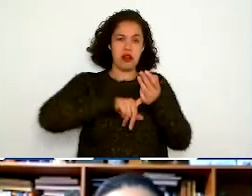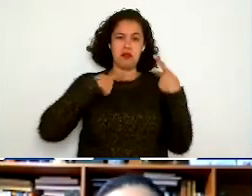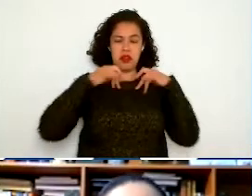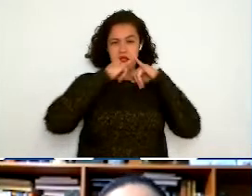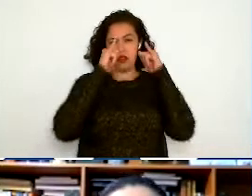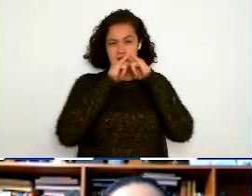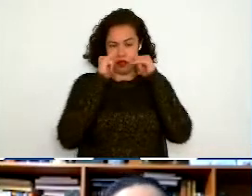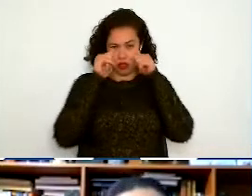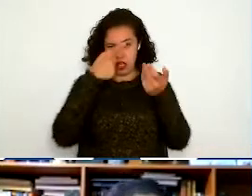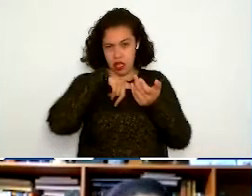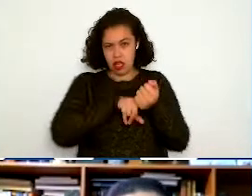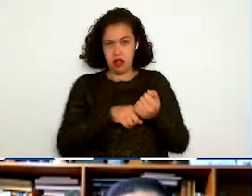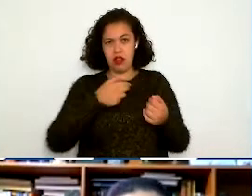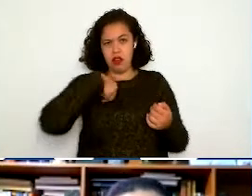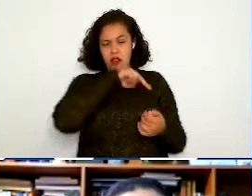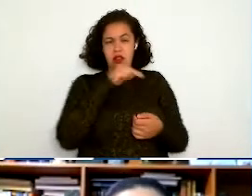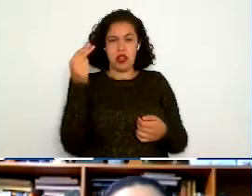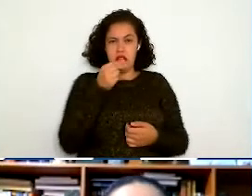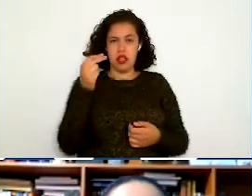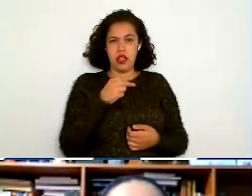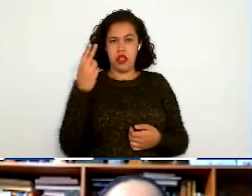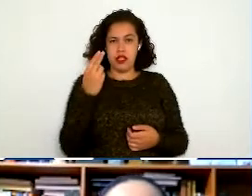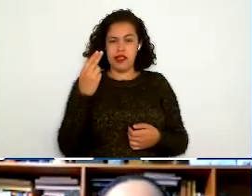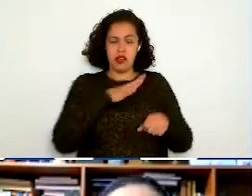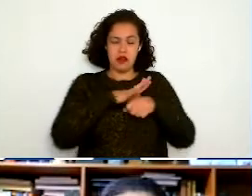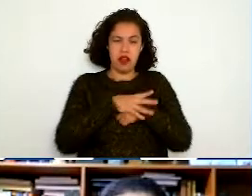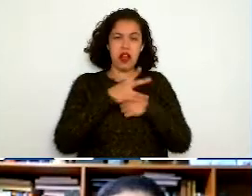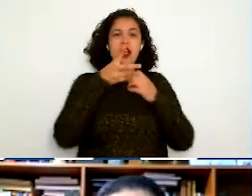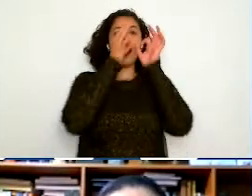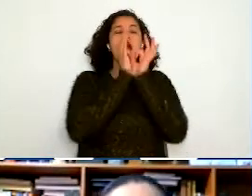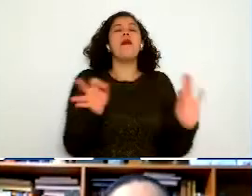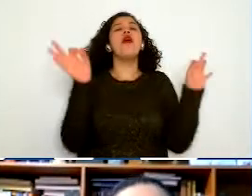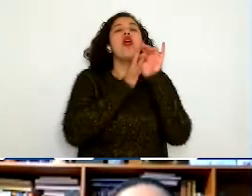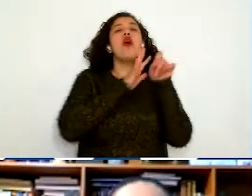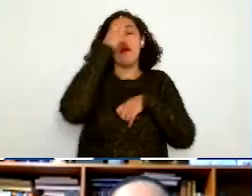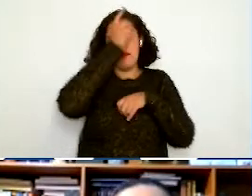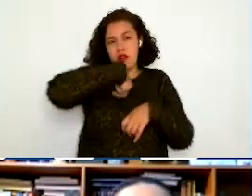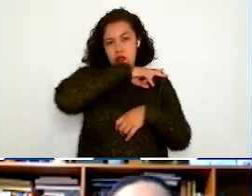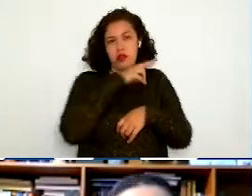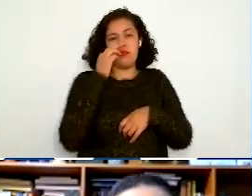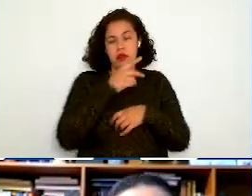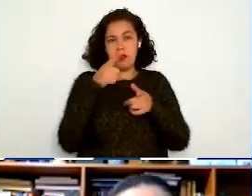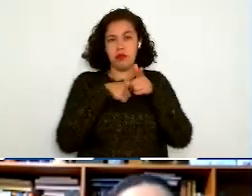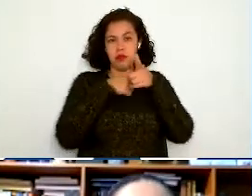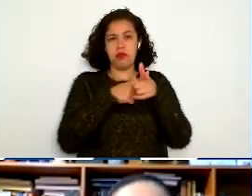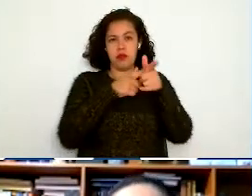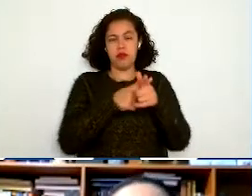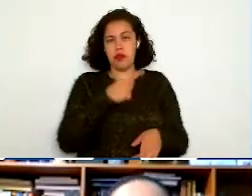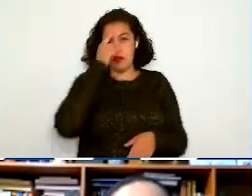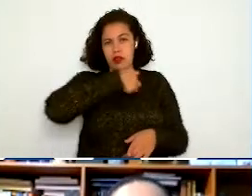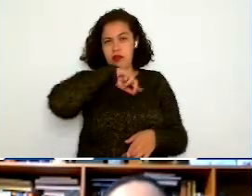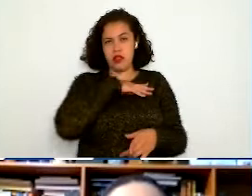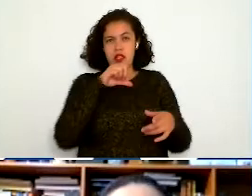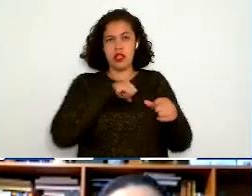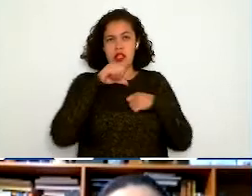institución que es necesario y que es importante mejorar continuamente las acciones que